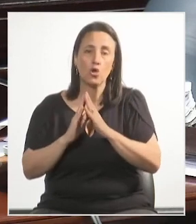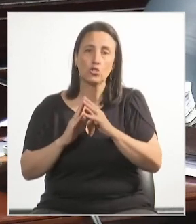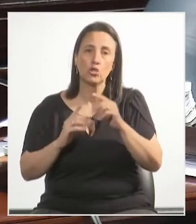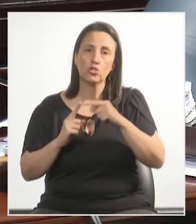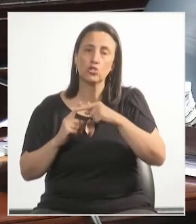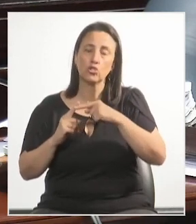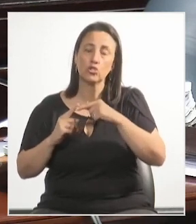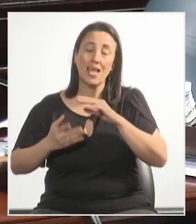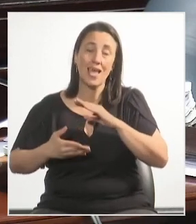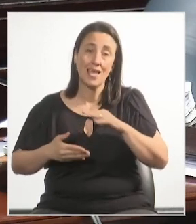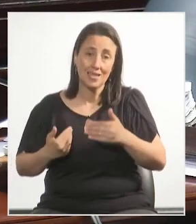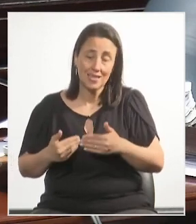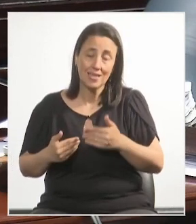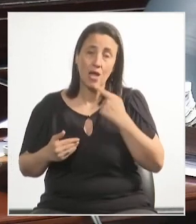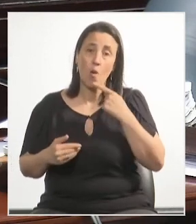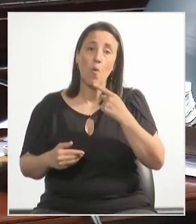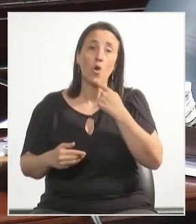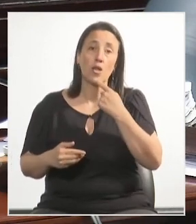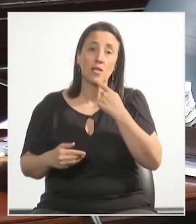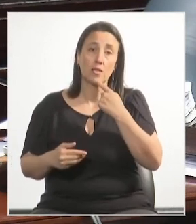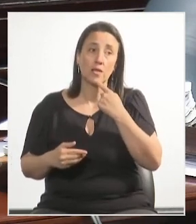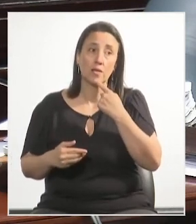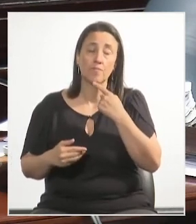políticas sufridas por los cristianos,